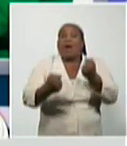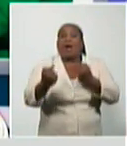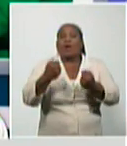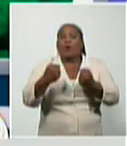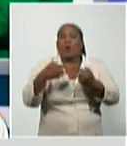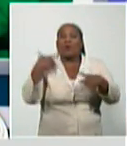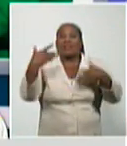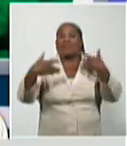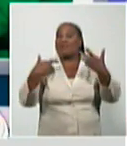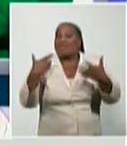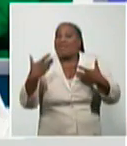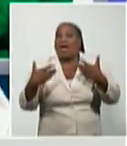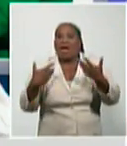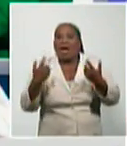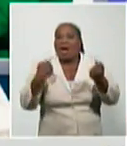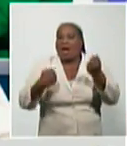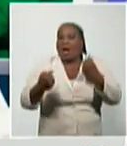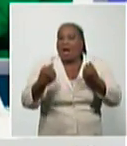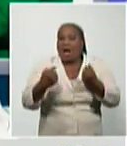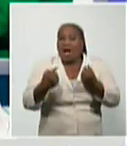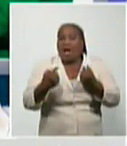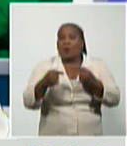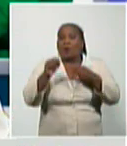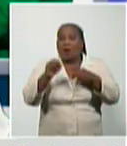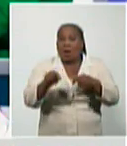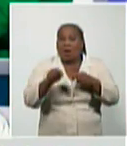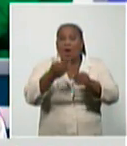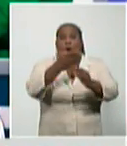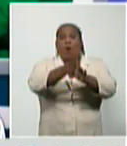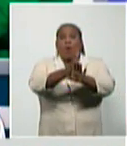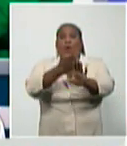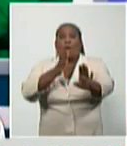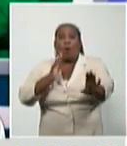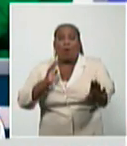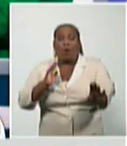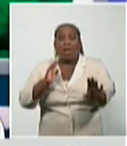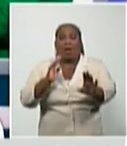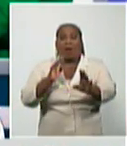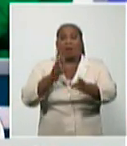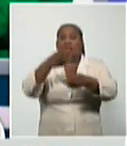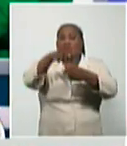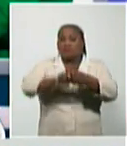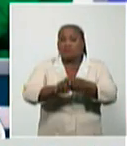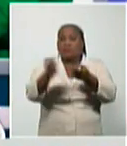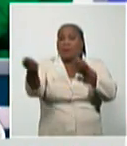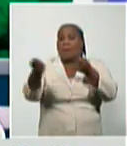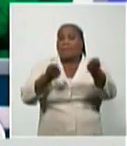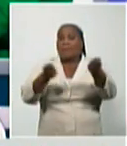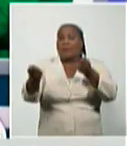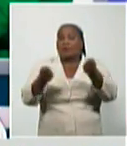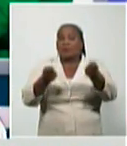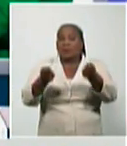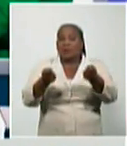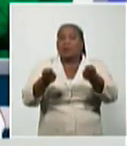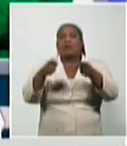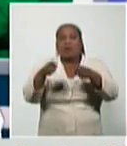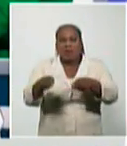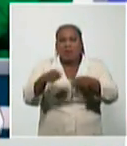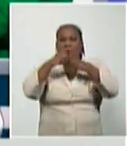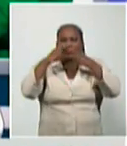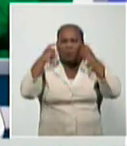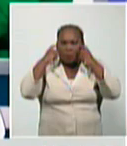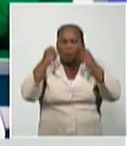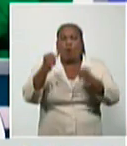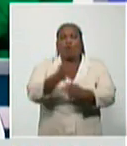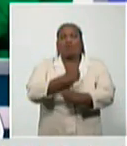actividad, no estoy hablando de la cola, del transporte, y en todo momento hay que utilizarlo. Y